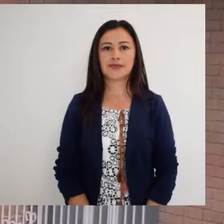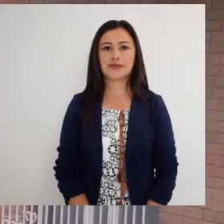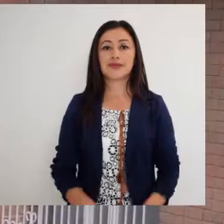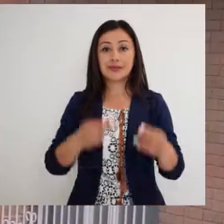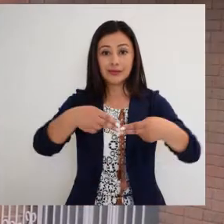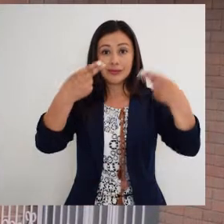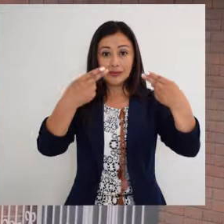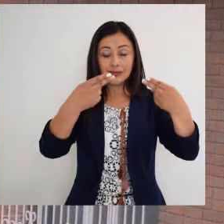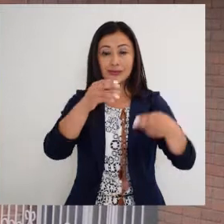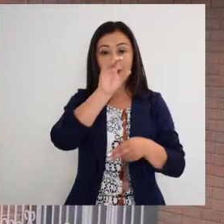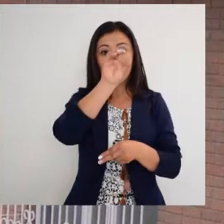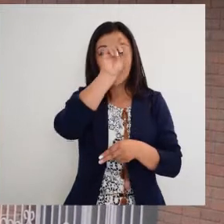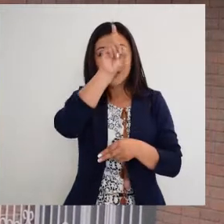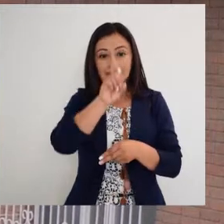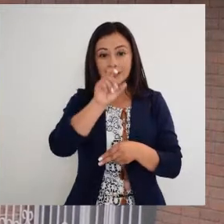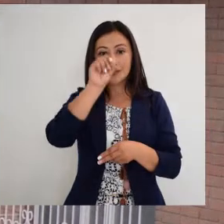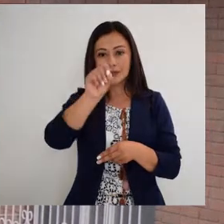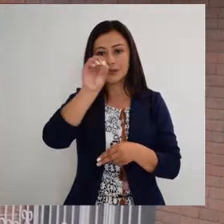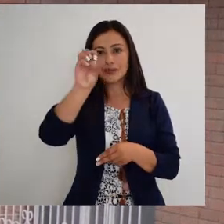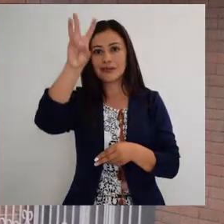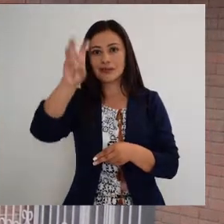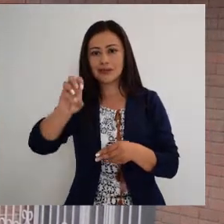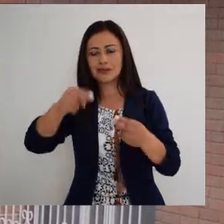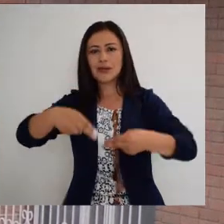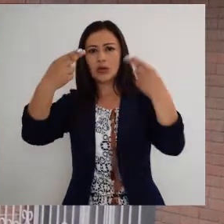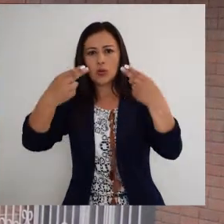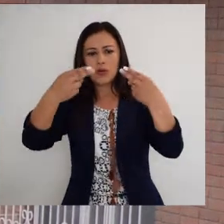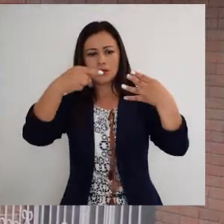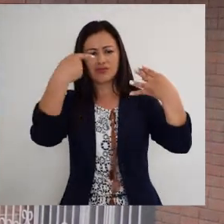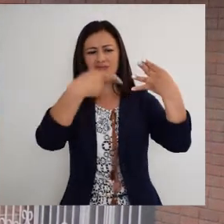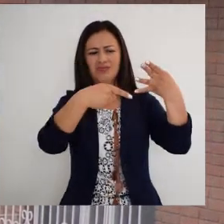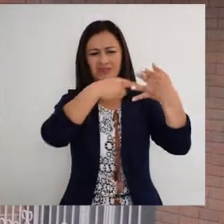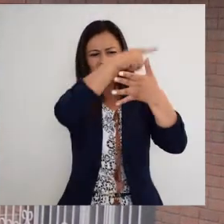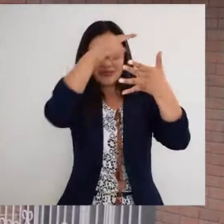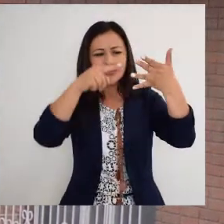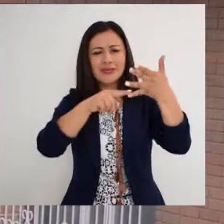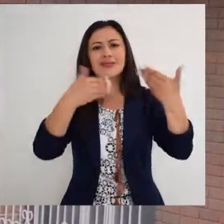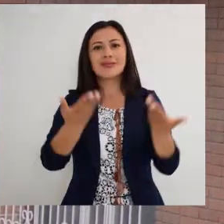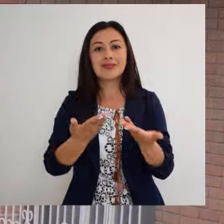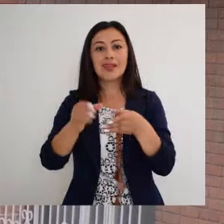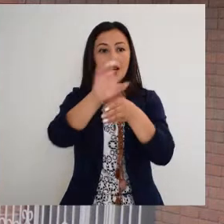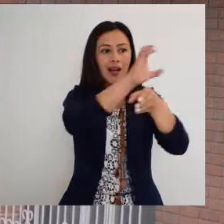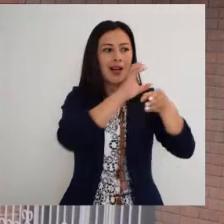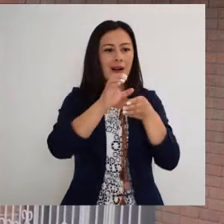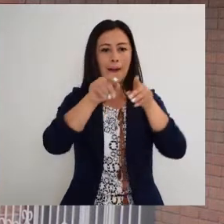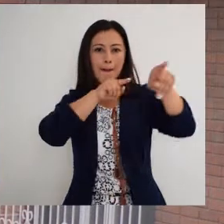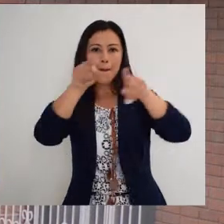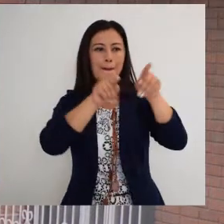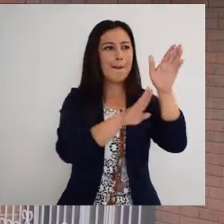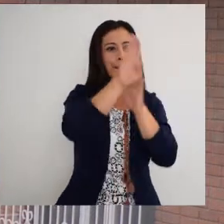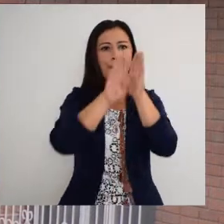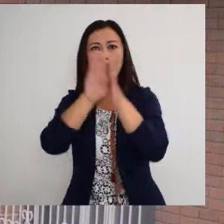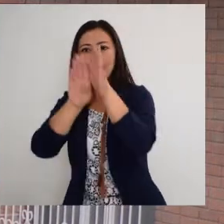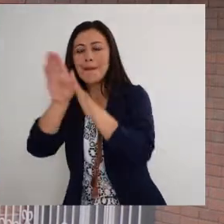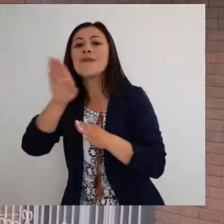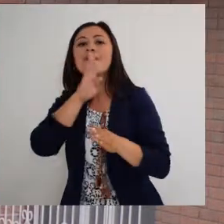Y con un puntaje de 6.03, Tunja ocupa el quinto lugar en el ranking del Índice de Competitividad